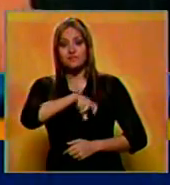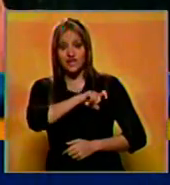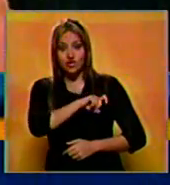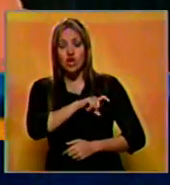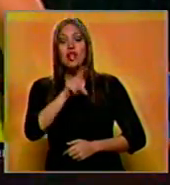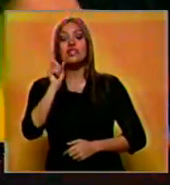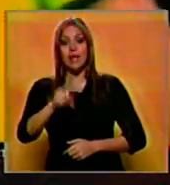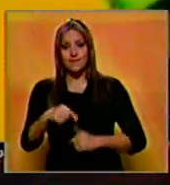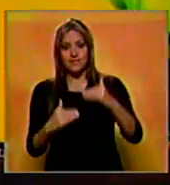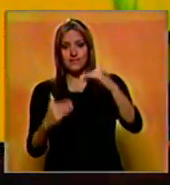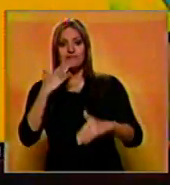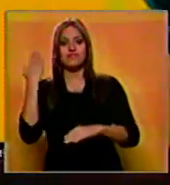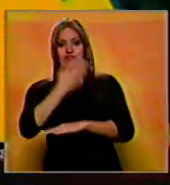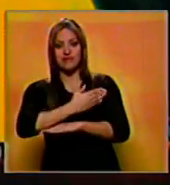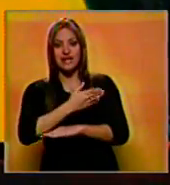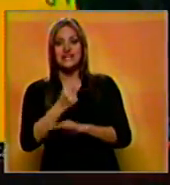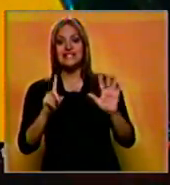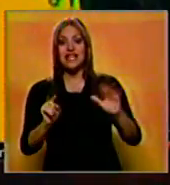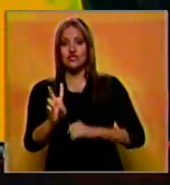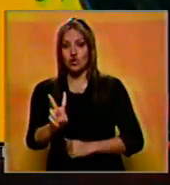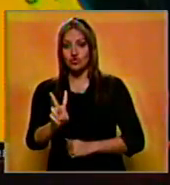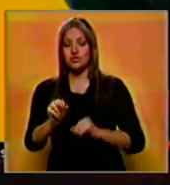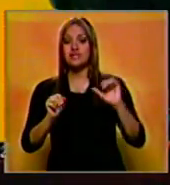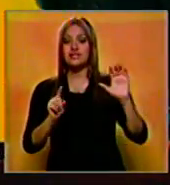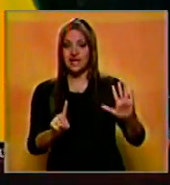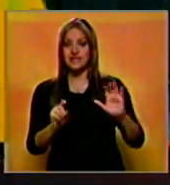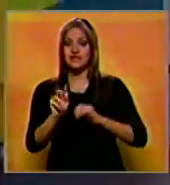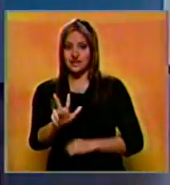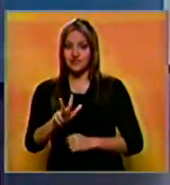Ferrer superó a Gilles Simon por 6-2 y